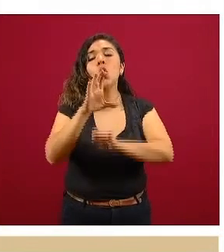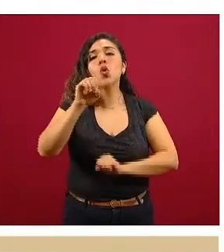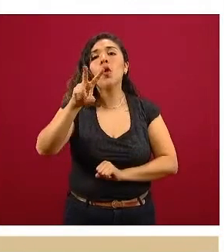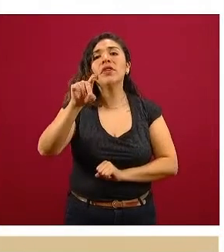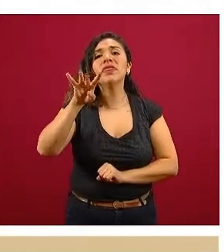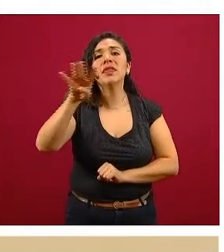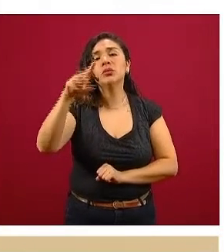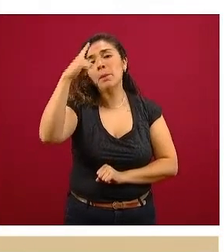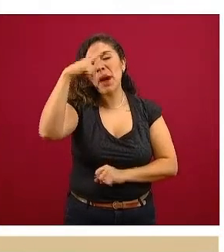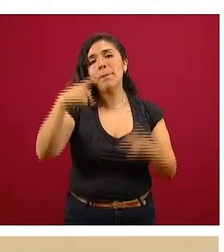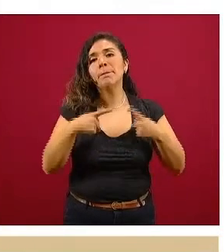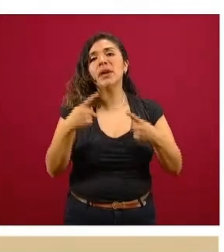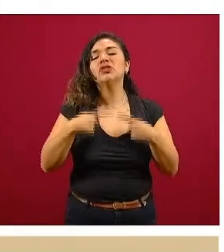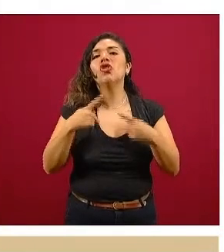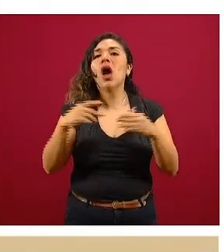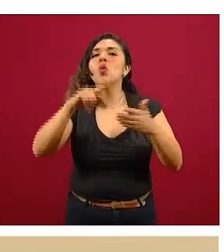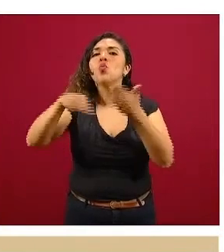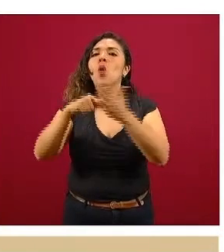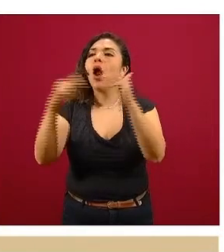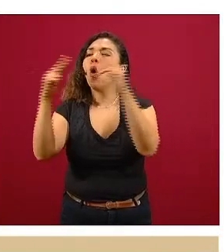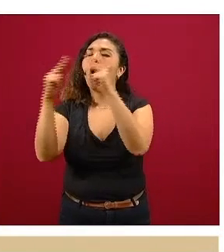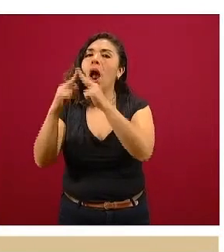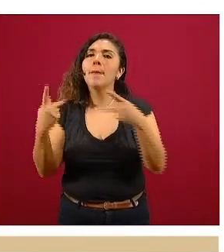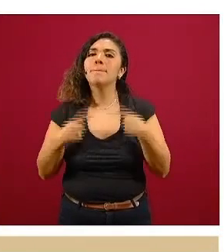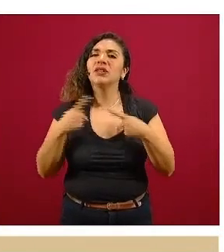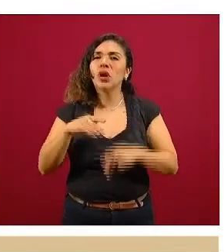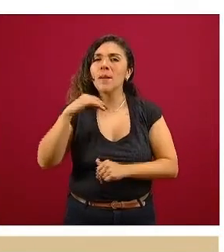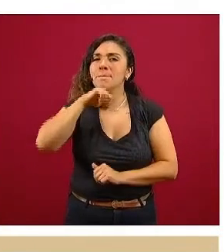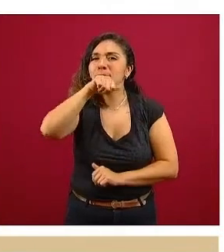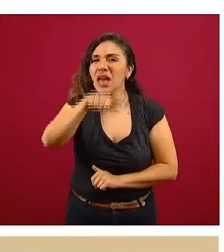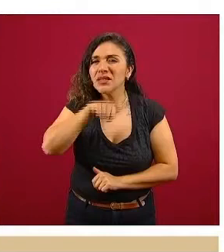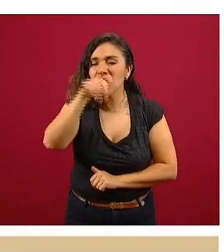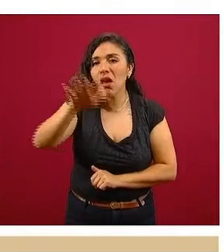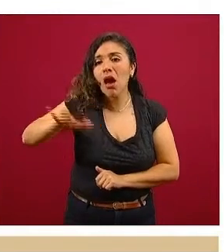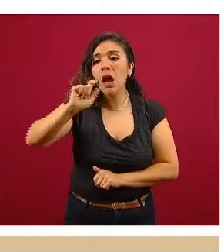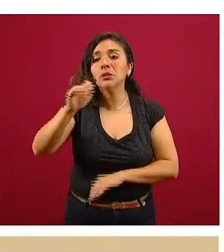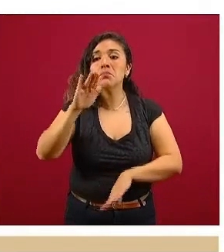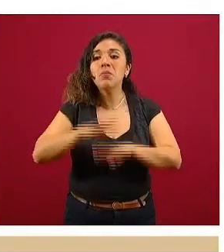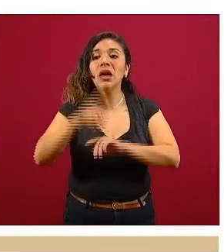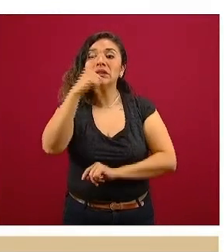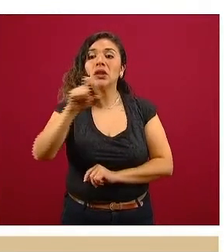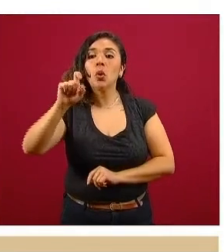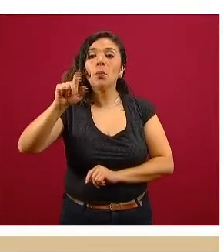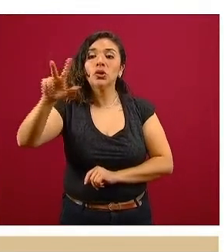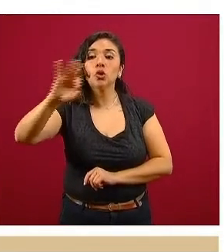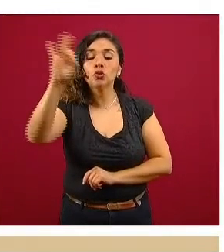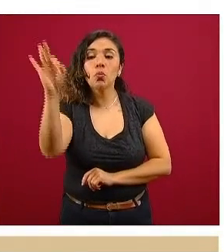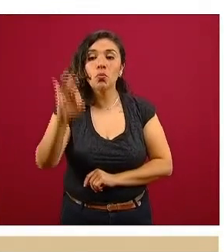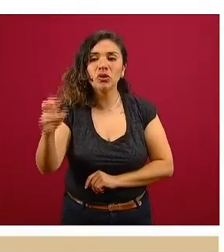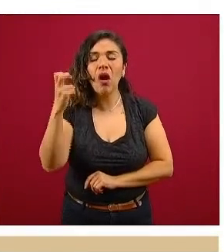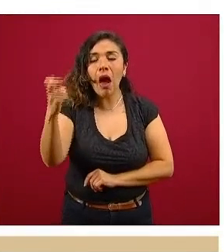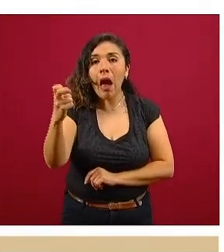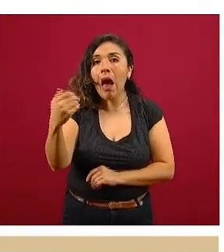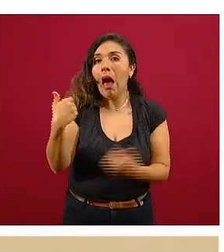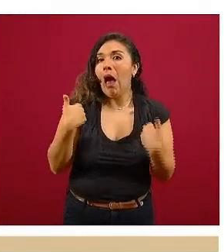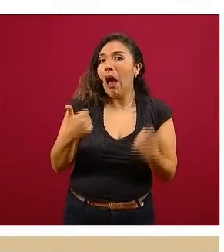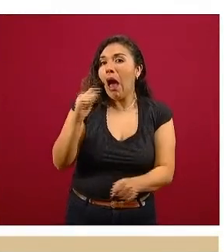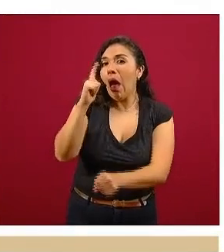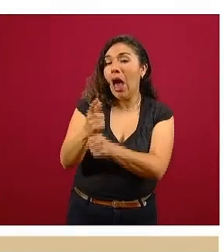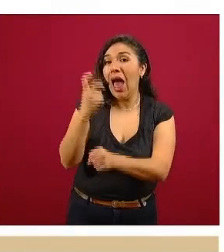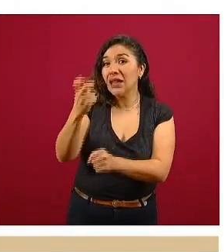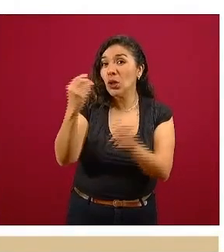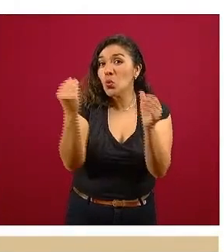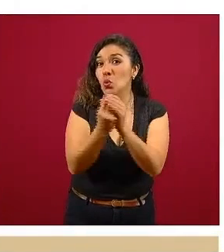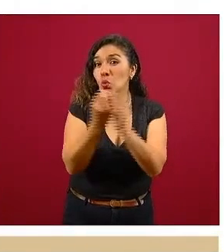COVID-19 para residencias de personas mayores, y ahí hubo una ganancia de conocimiento de 128%. Lo que dice esto es que en